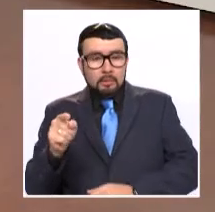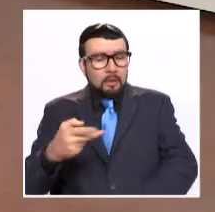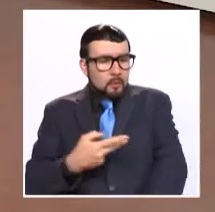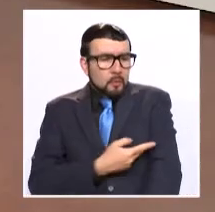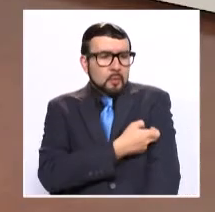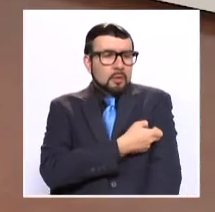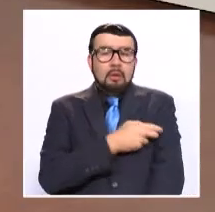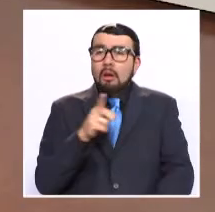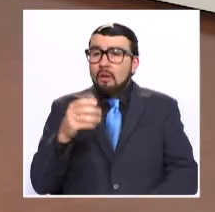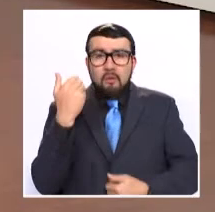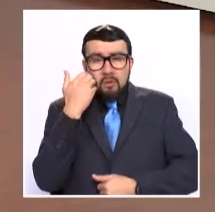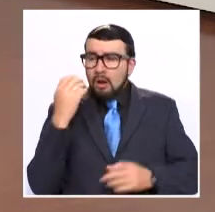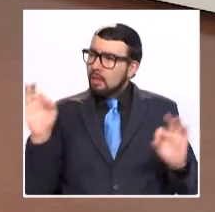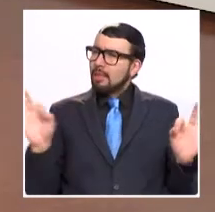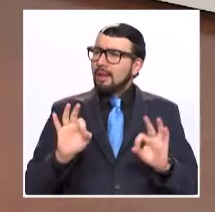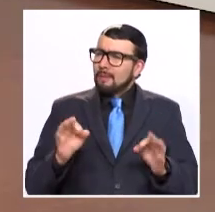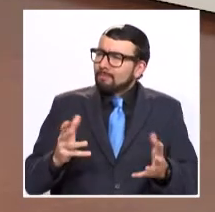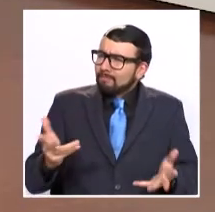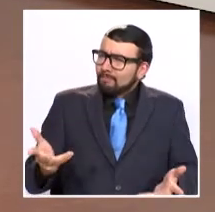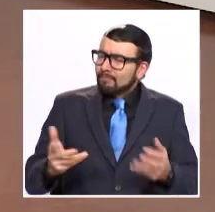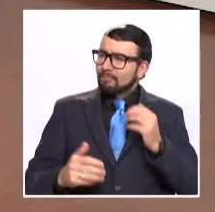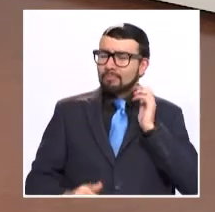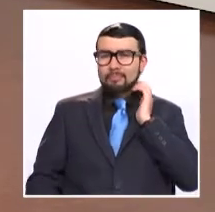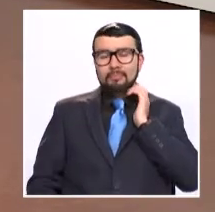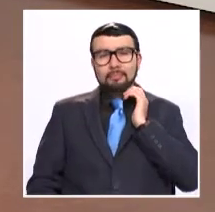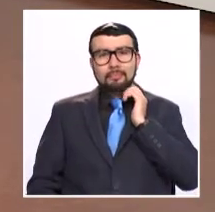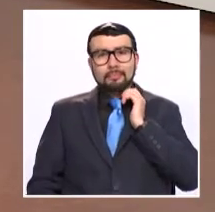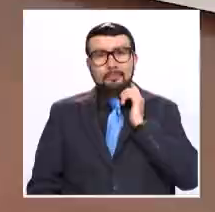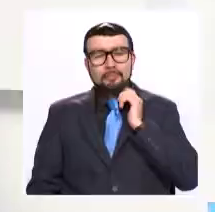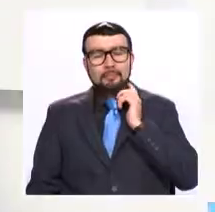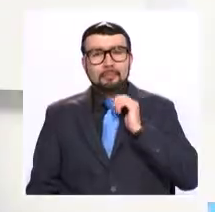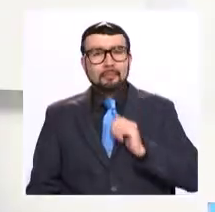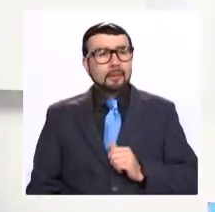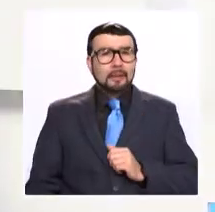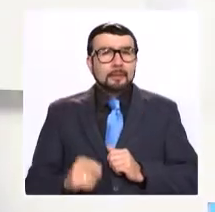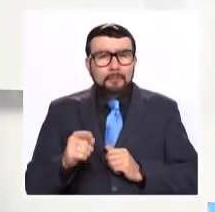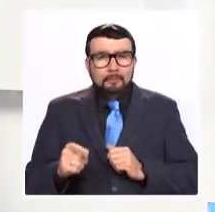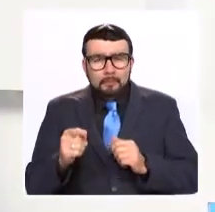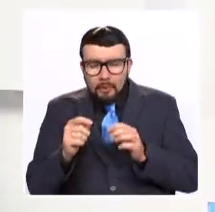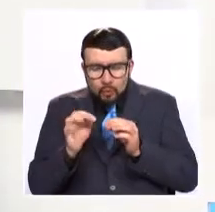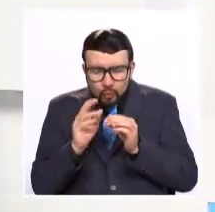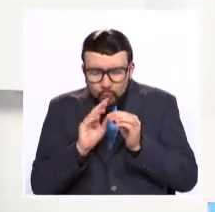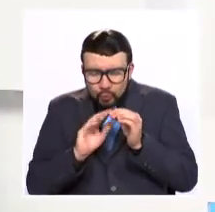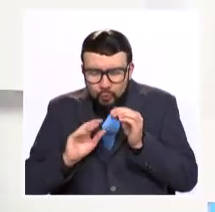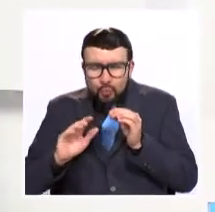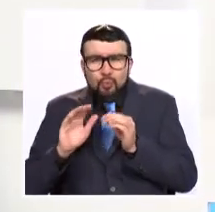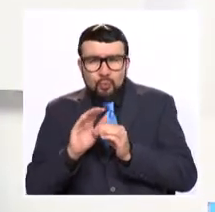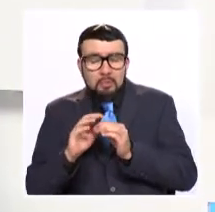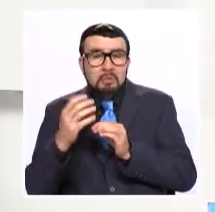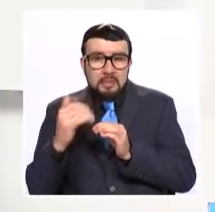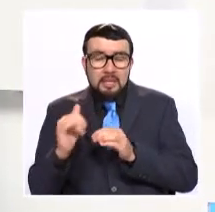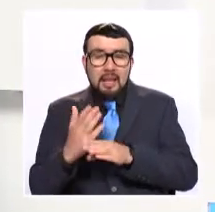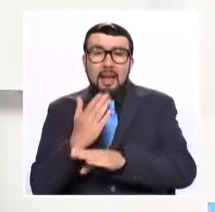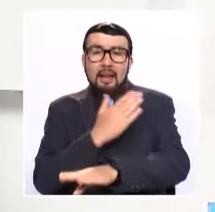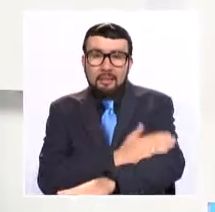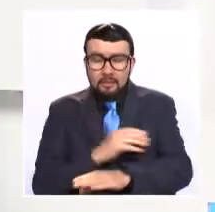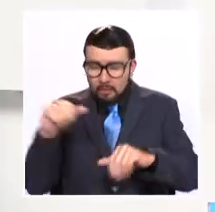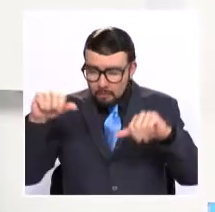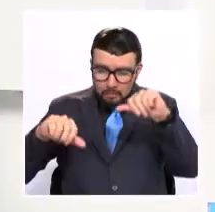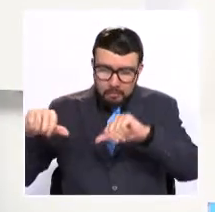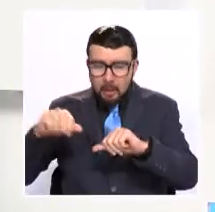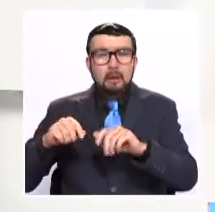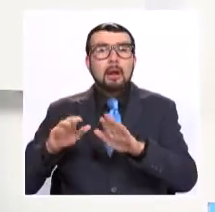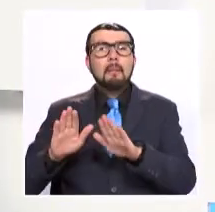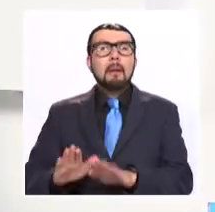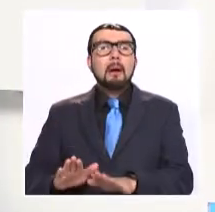enferma, no hace la enfermedad? Bueno, realmente son microorganismos que ya han sido procesados o se llaman